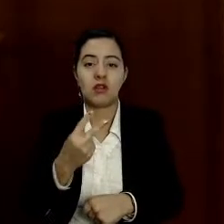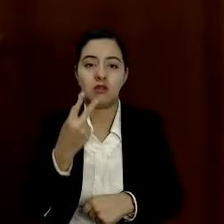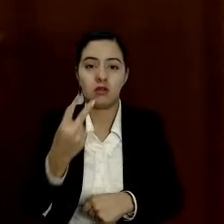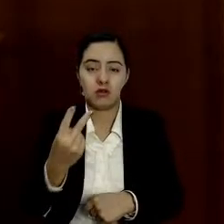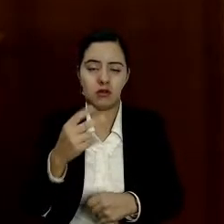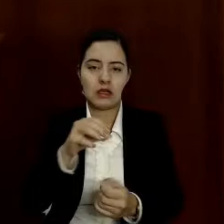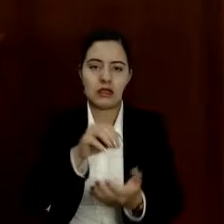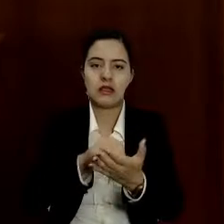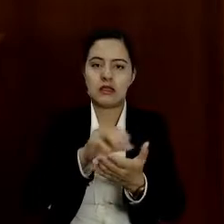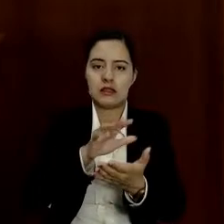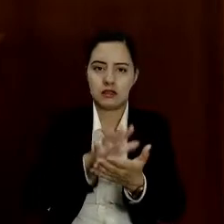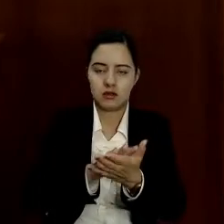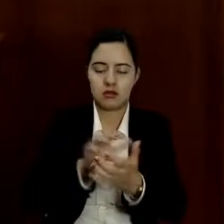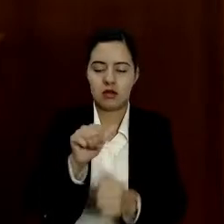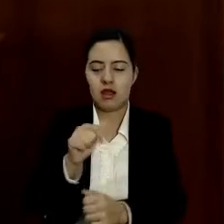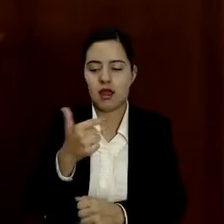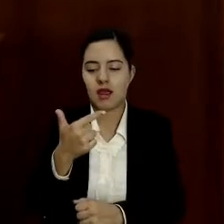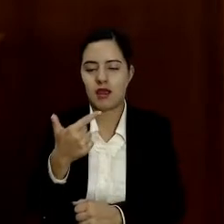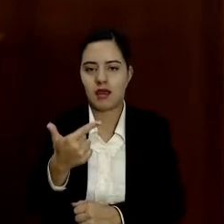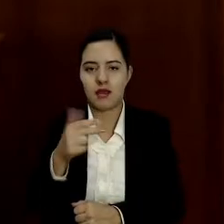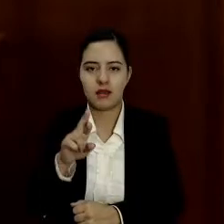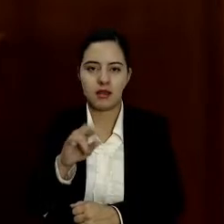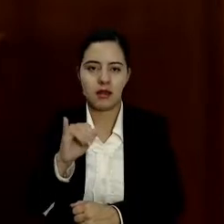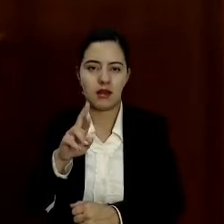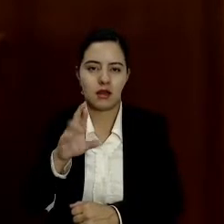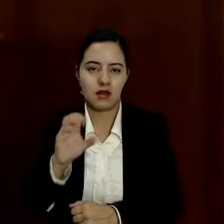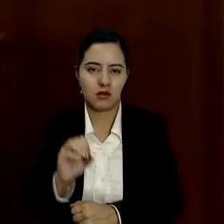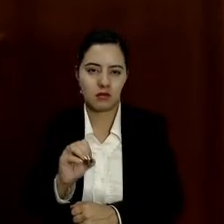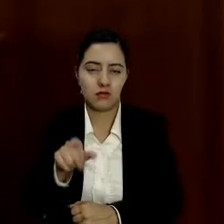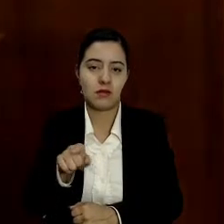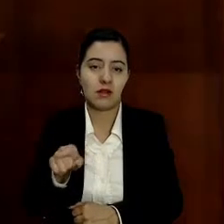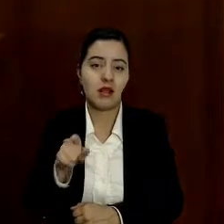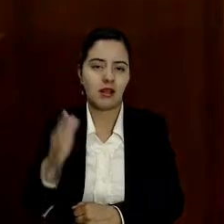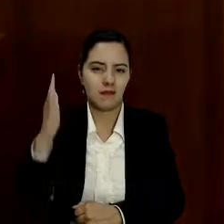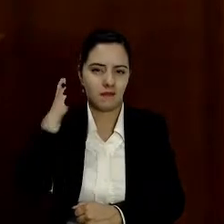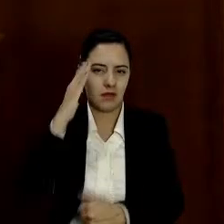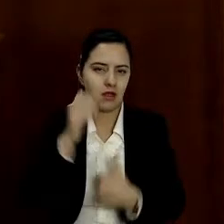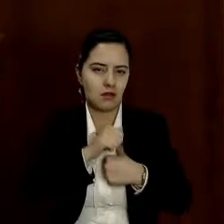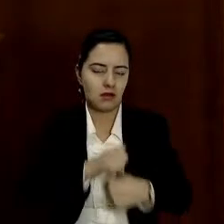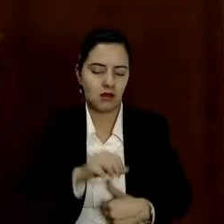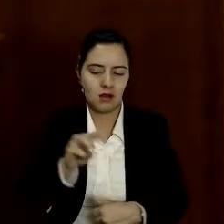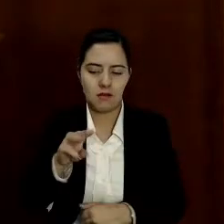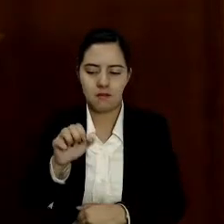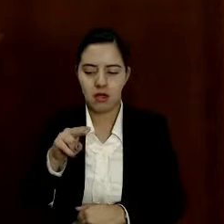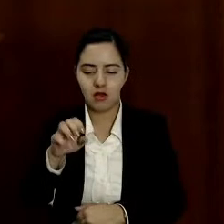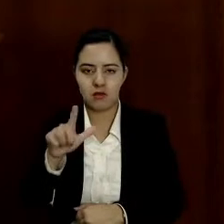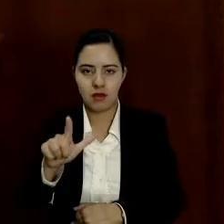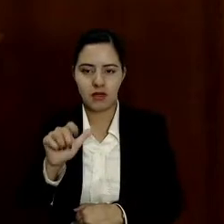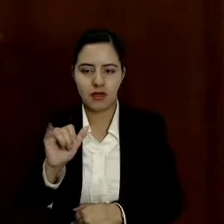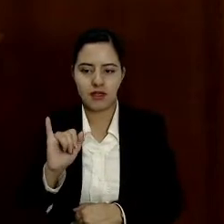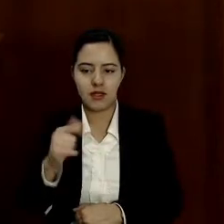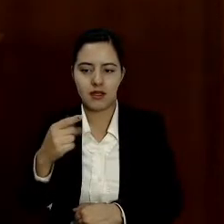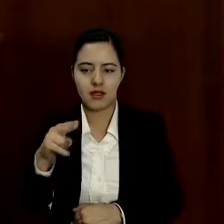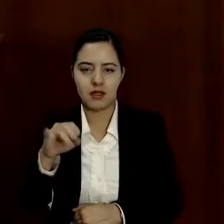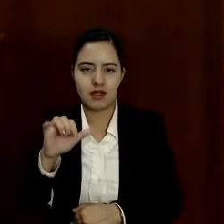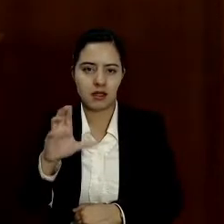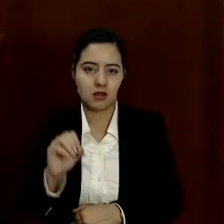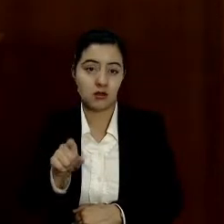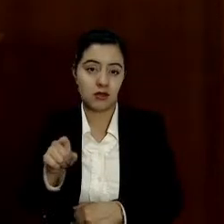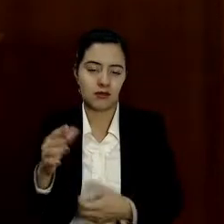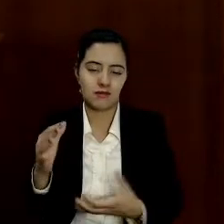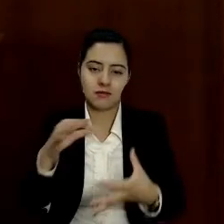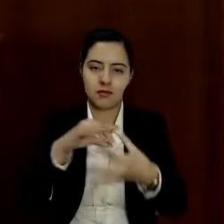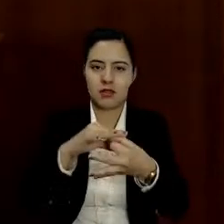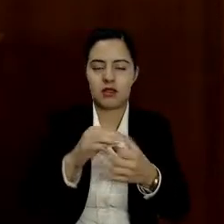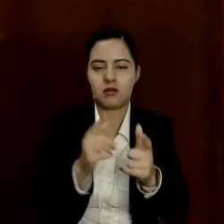Nacional, cuyo titular era el priista Manuel Ignacio Acosta Gutiérrez. 5 más